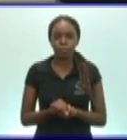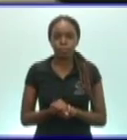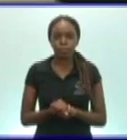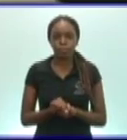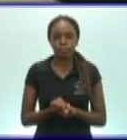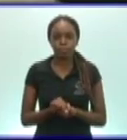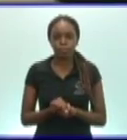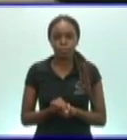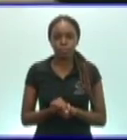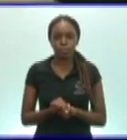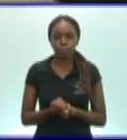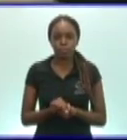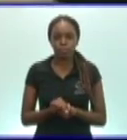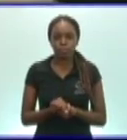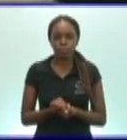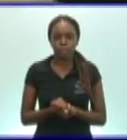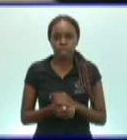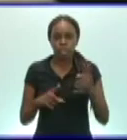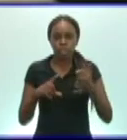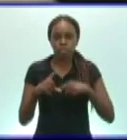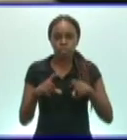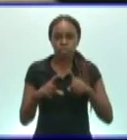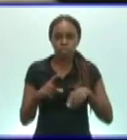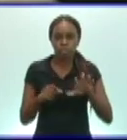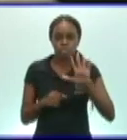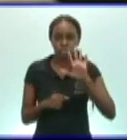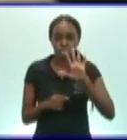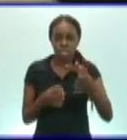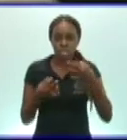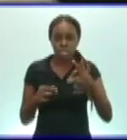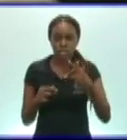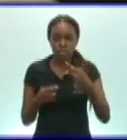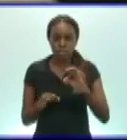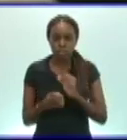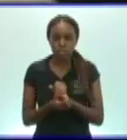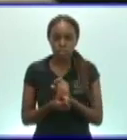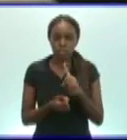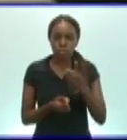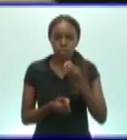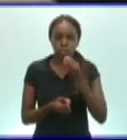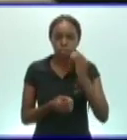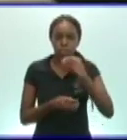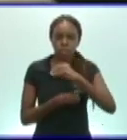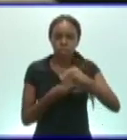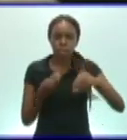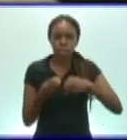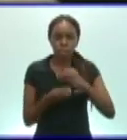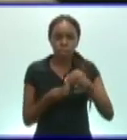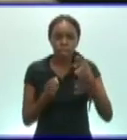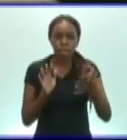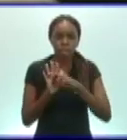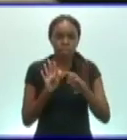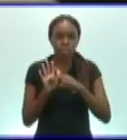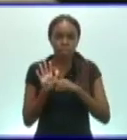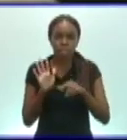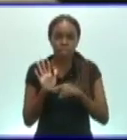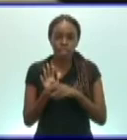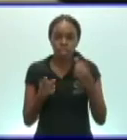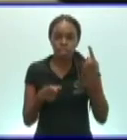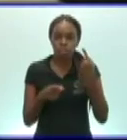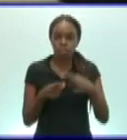El artículo 5 de la Constitución decía que los representantes no podían simultanear su condición de representante con otro